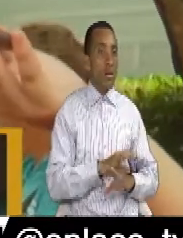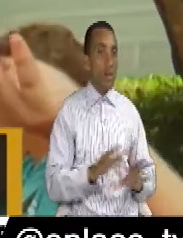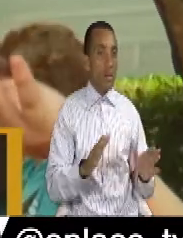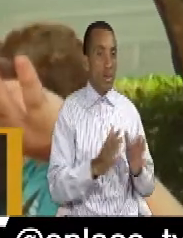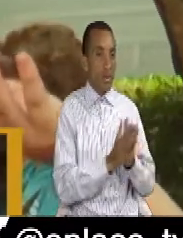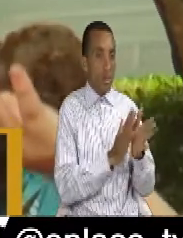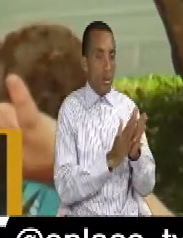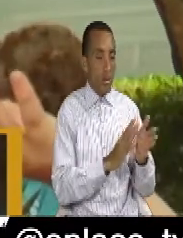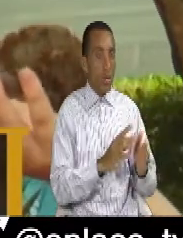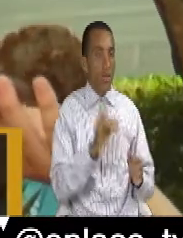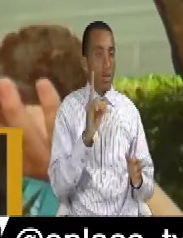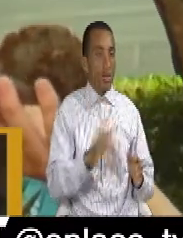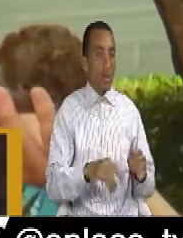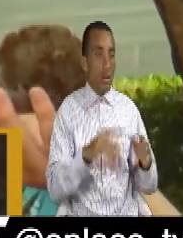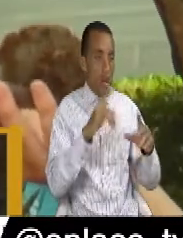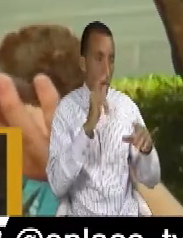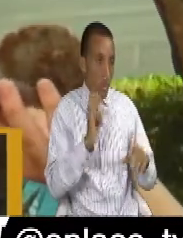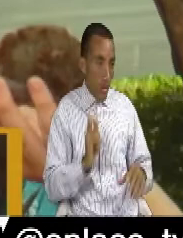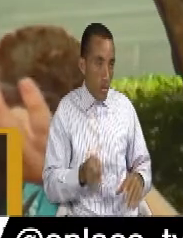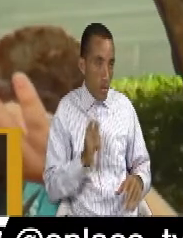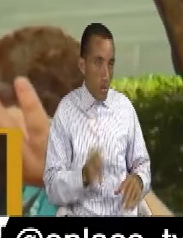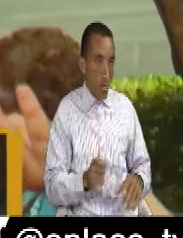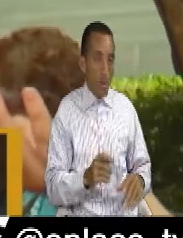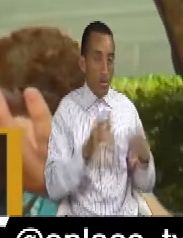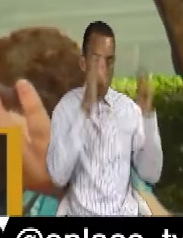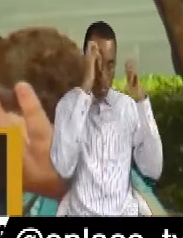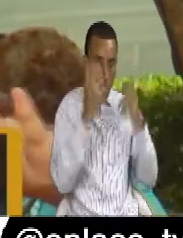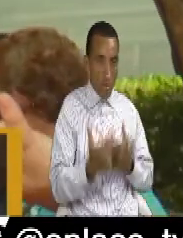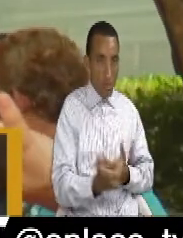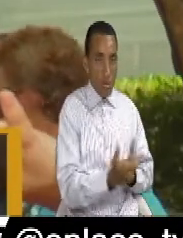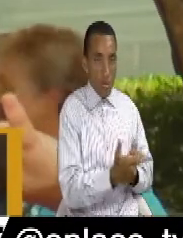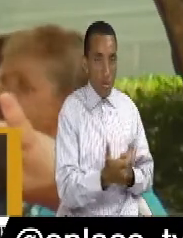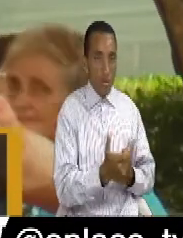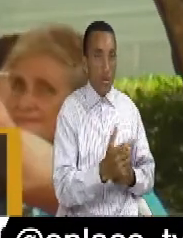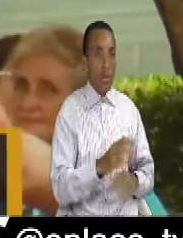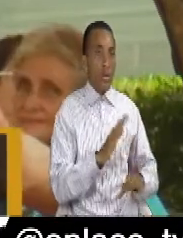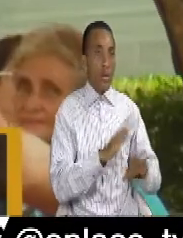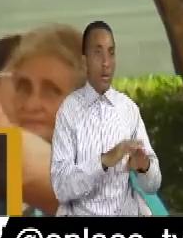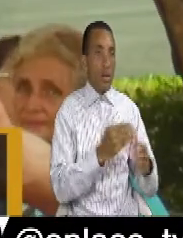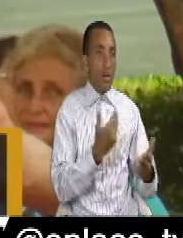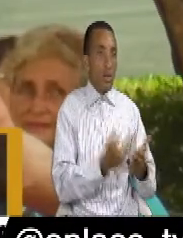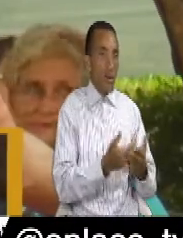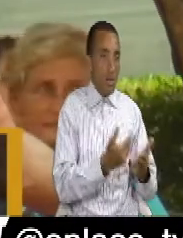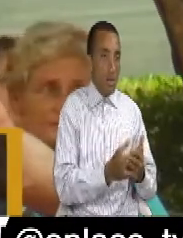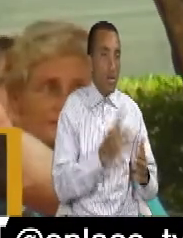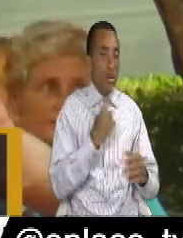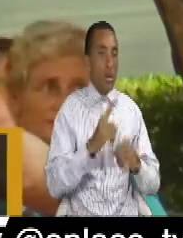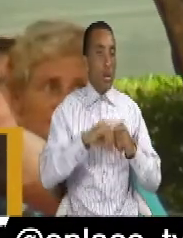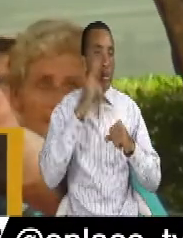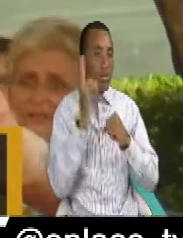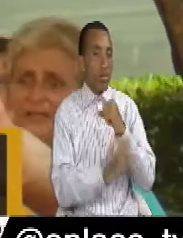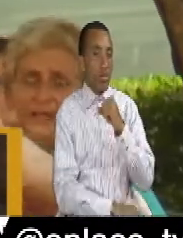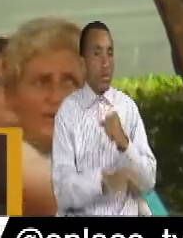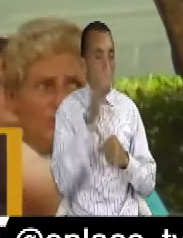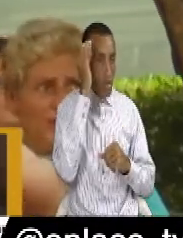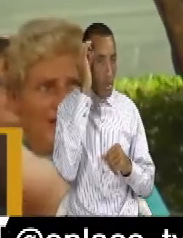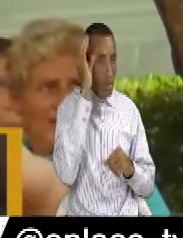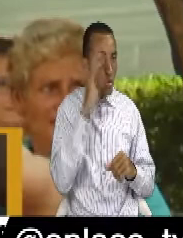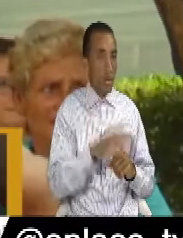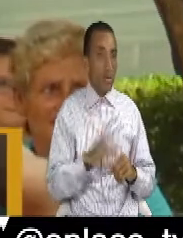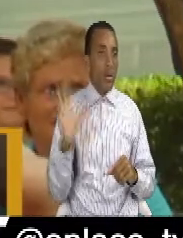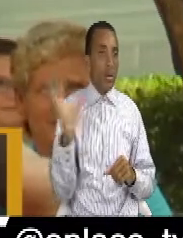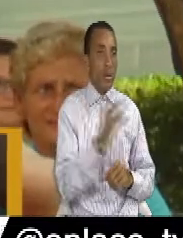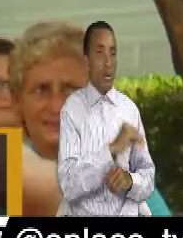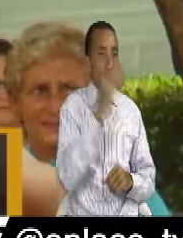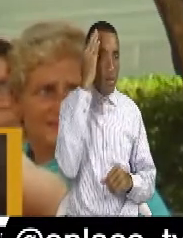el abogado de bomberos. Y esto es simplemente para argumentar un proceso disciplinario y obviamente todo el mundo sabe